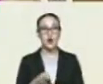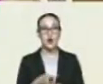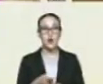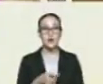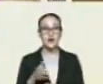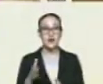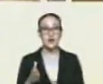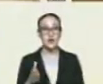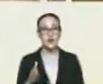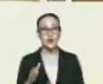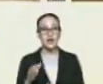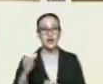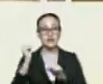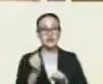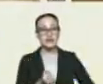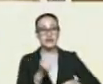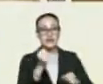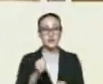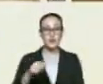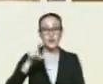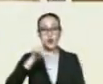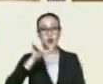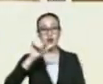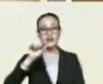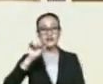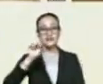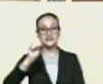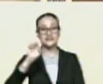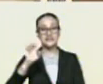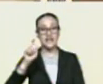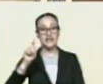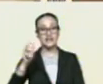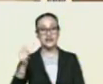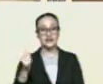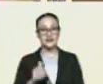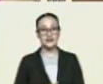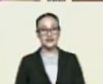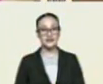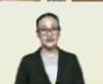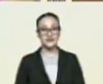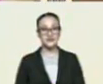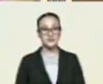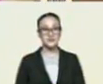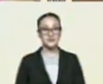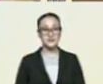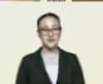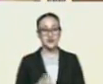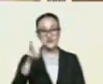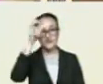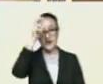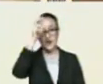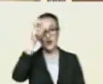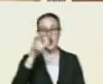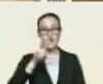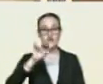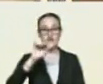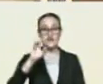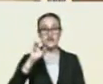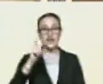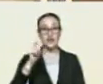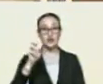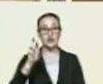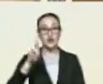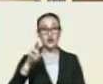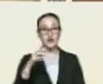Gobernadora del Estado del Tamacuro, Lizeta Hernández, del Estado Falcón, Víctor Clark,